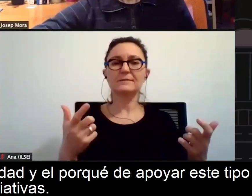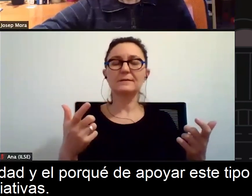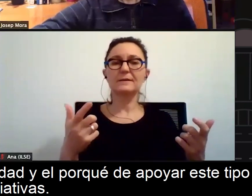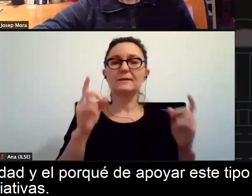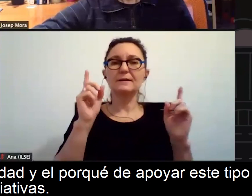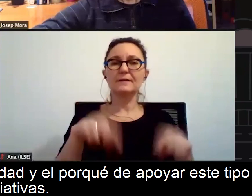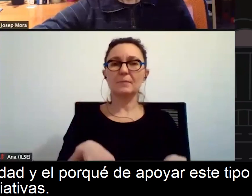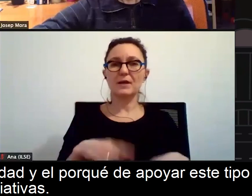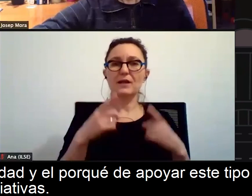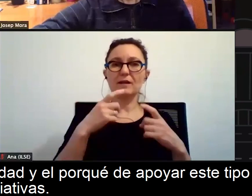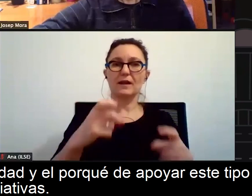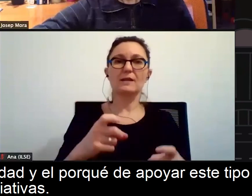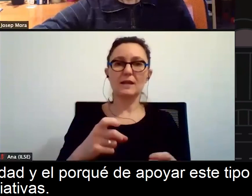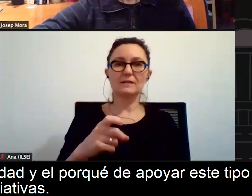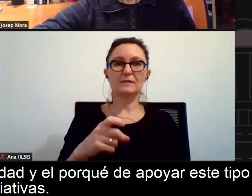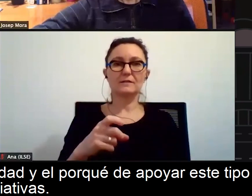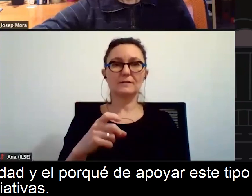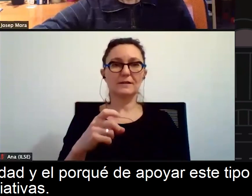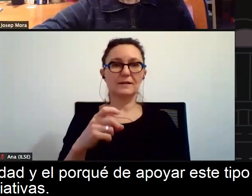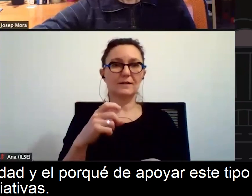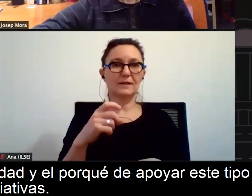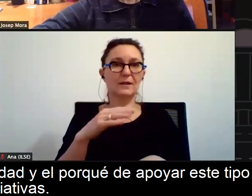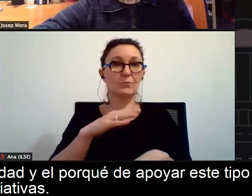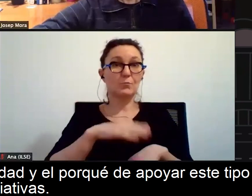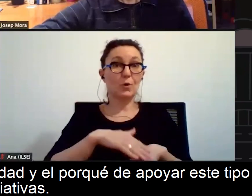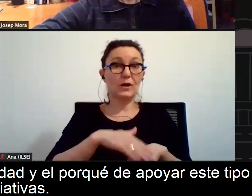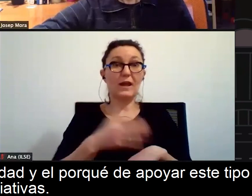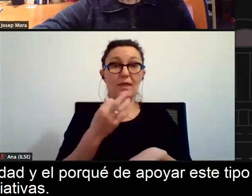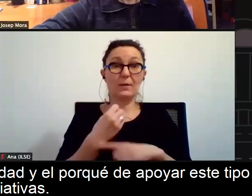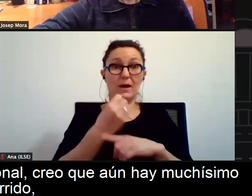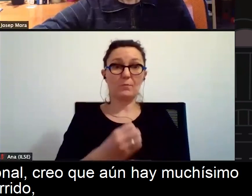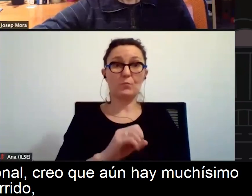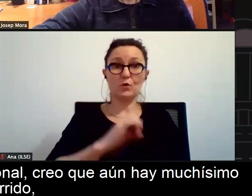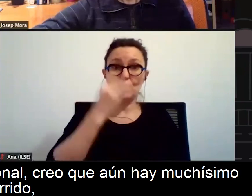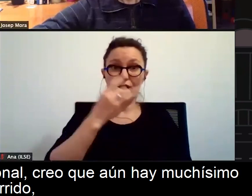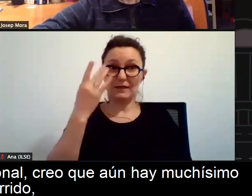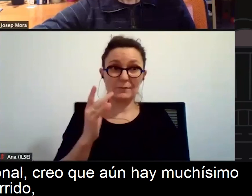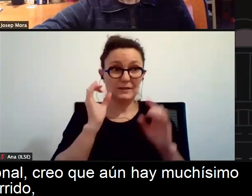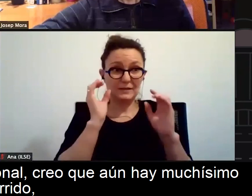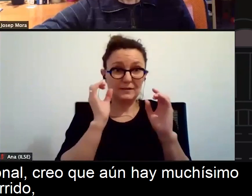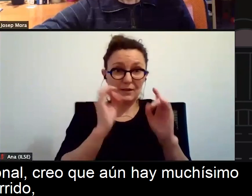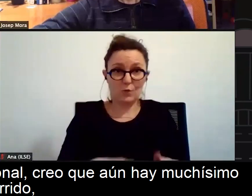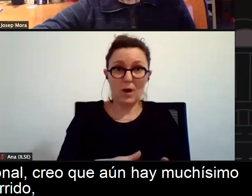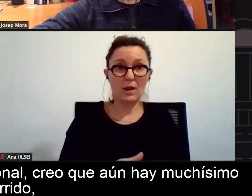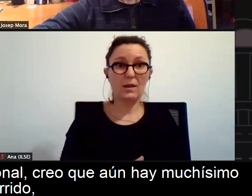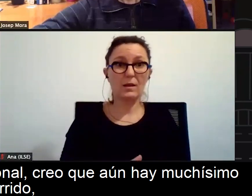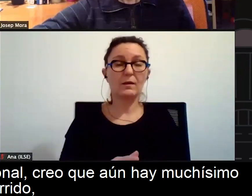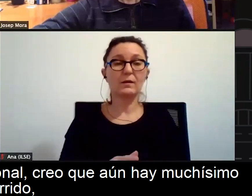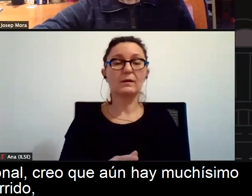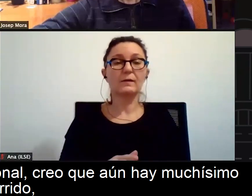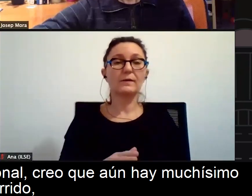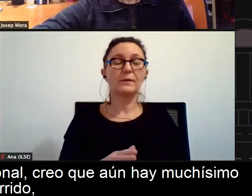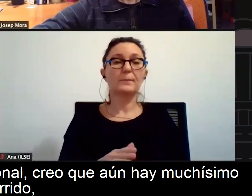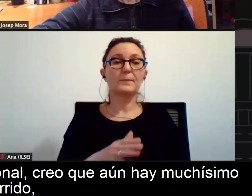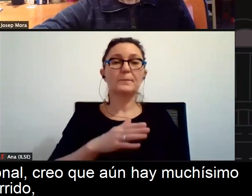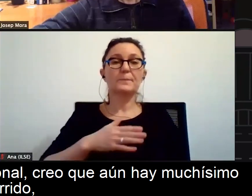necesidad, ¿no?, y el porqué de apoyar este tipo de iniciativas. Entonces, o sea, a nivel institucional creo